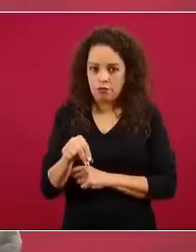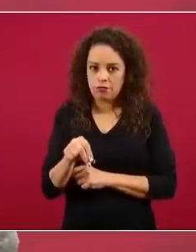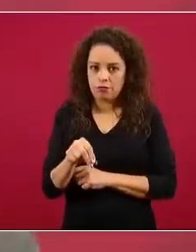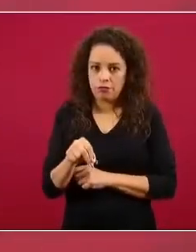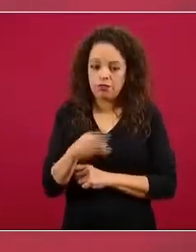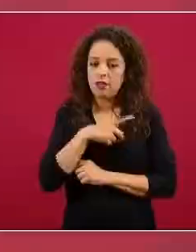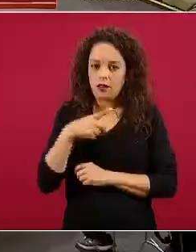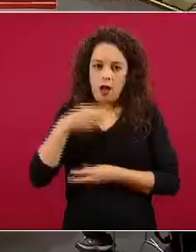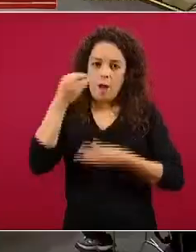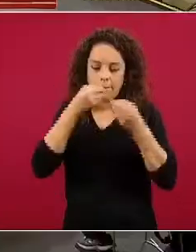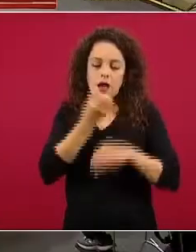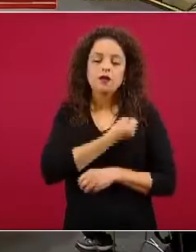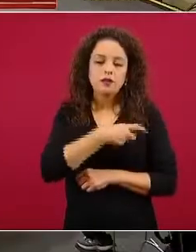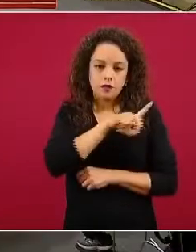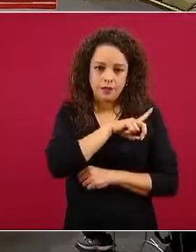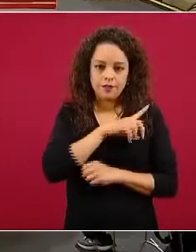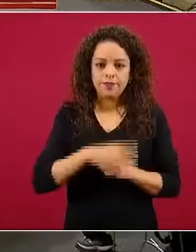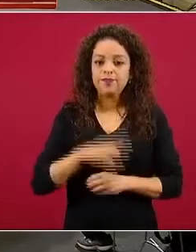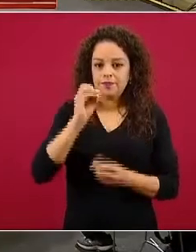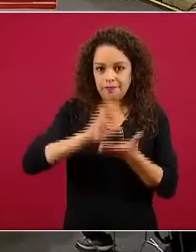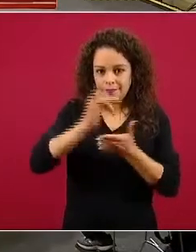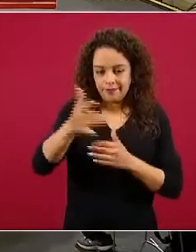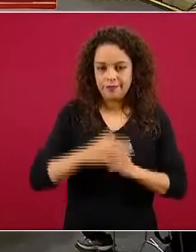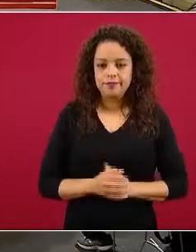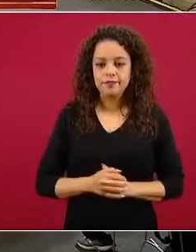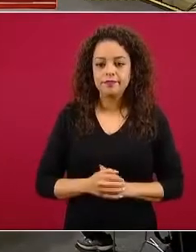Muchas gracias. Liliana Noble, Pulso Saludable.